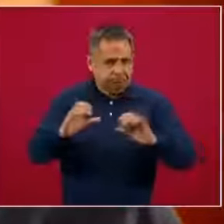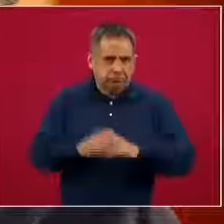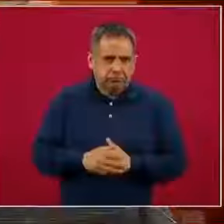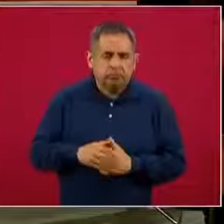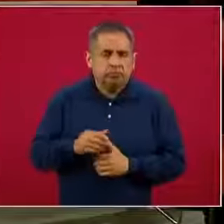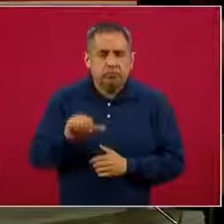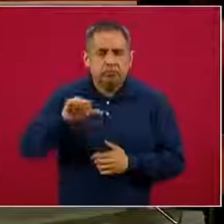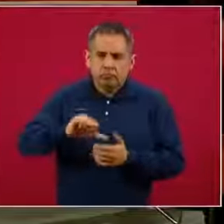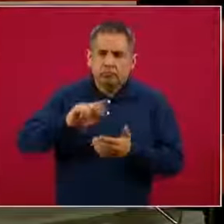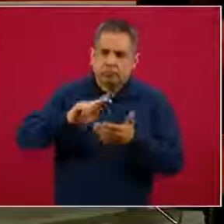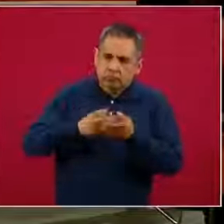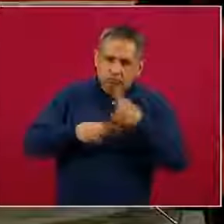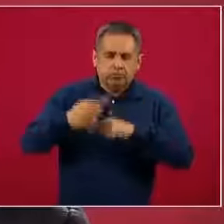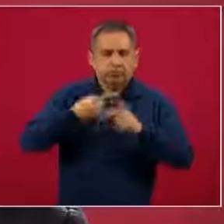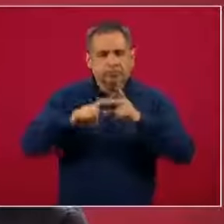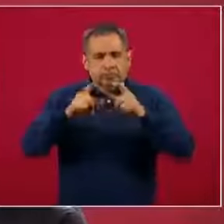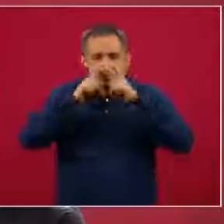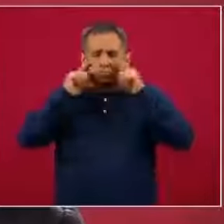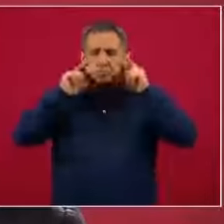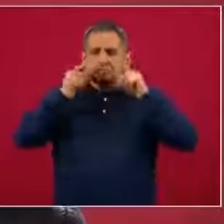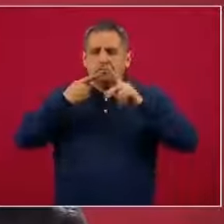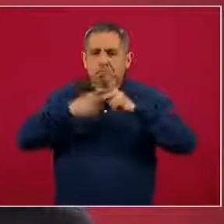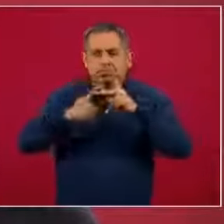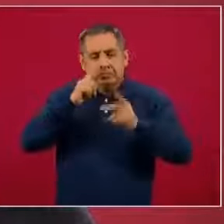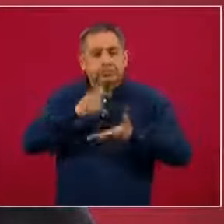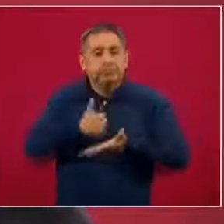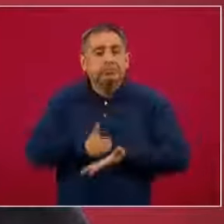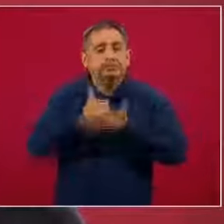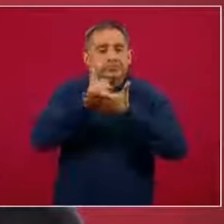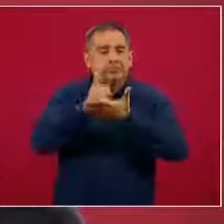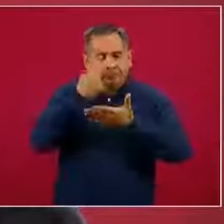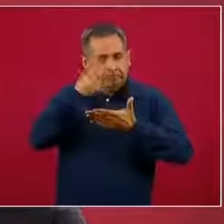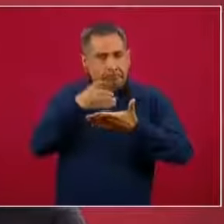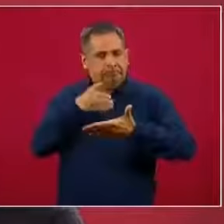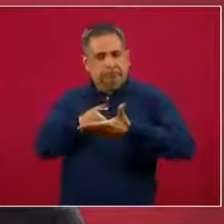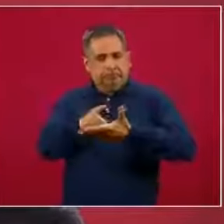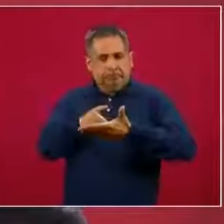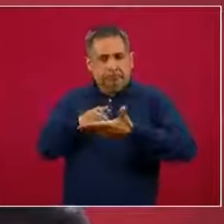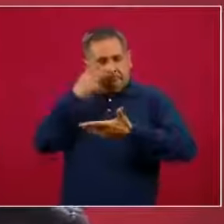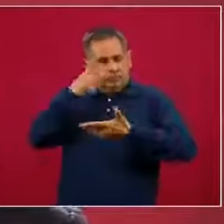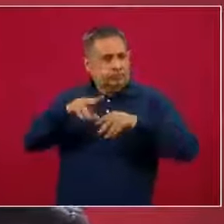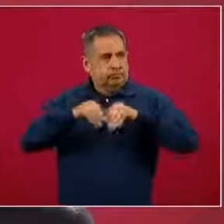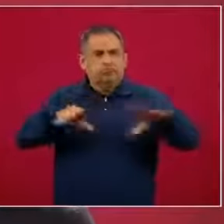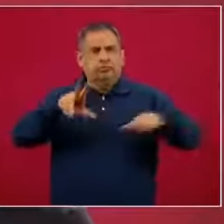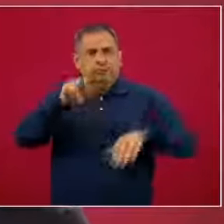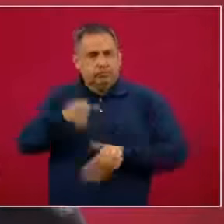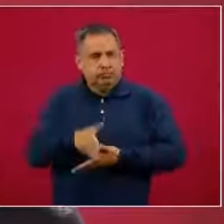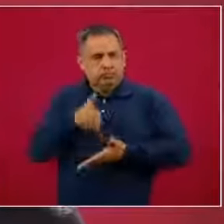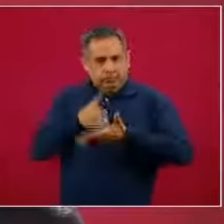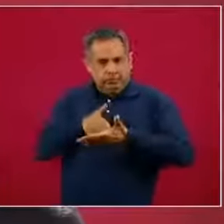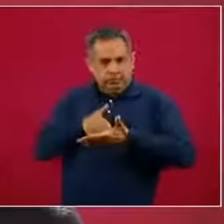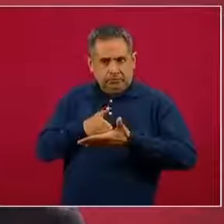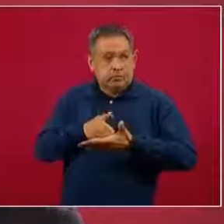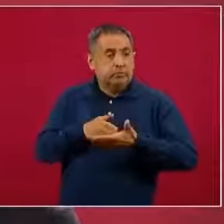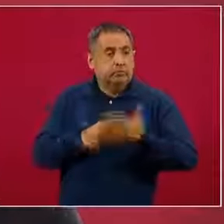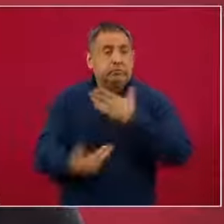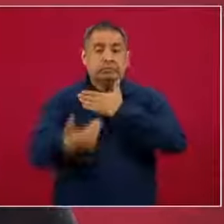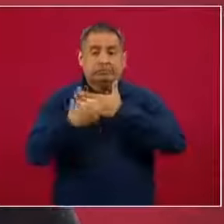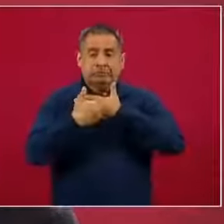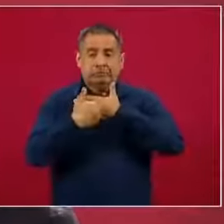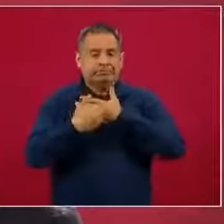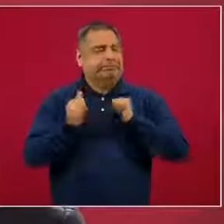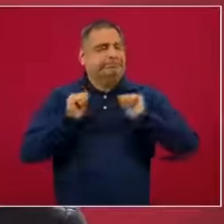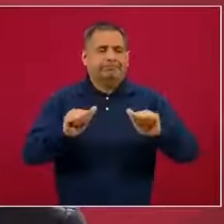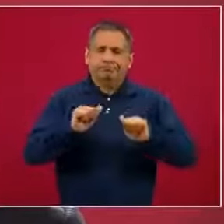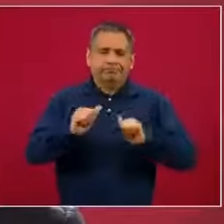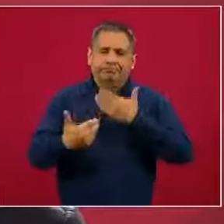vuelvo a empezar con el cubrebocas como un auxiliar para prevenir la propagación de los virus. No sirve para protegernos, pero sirve